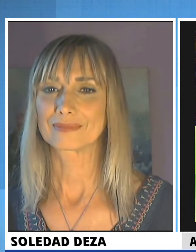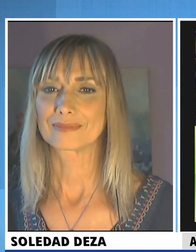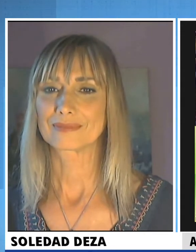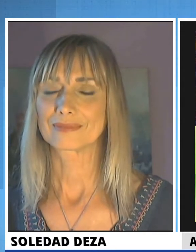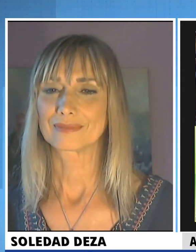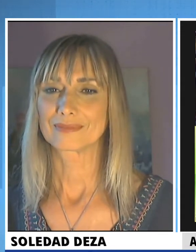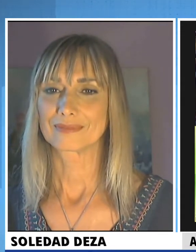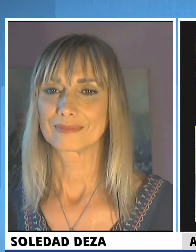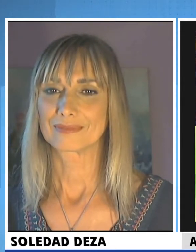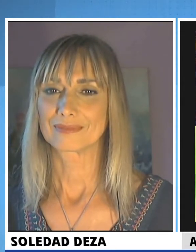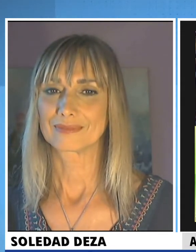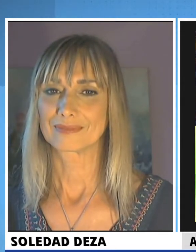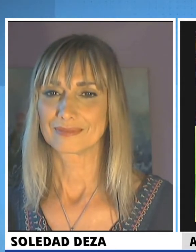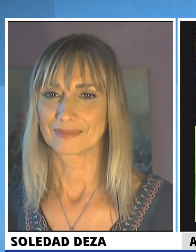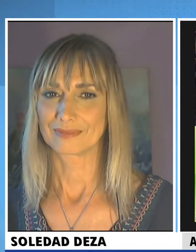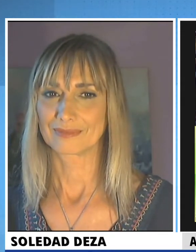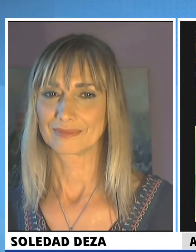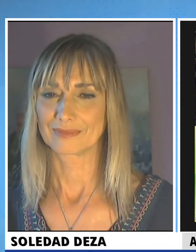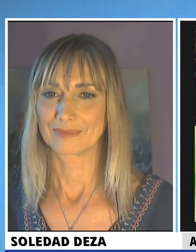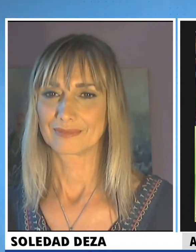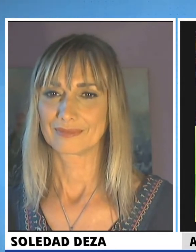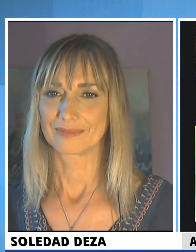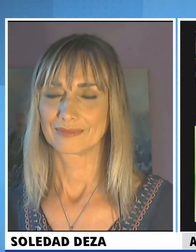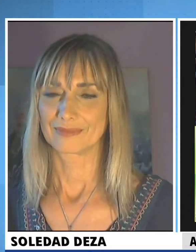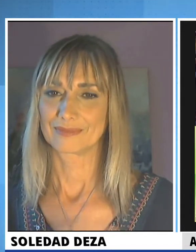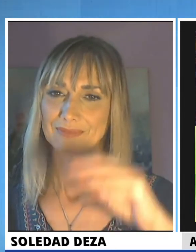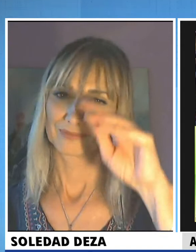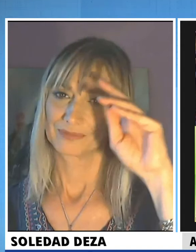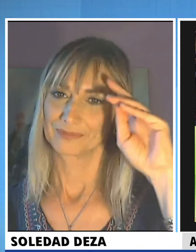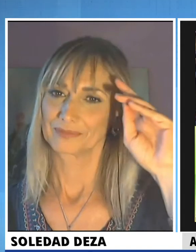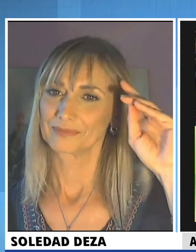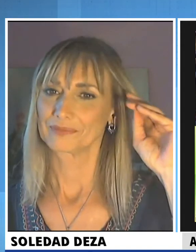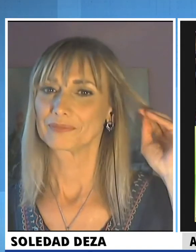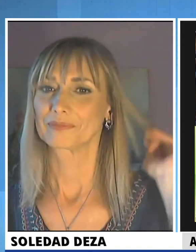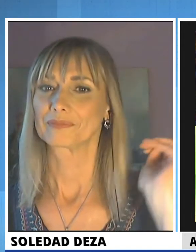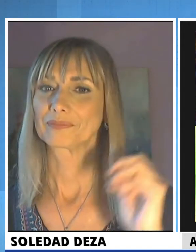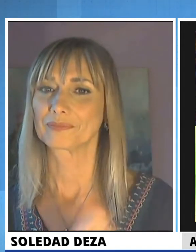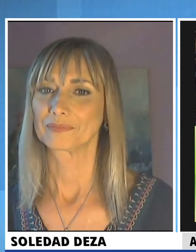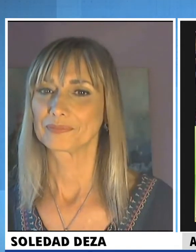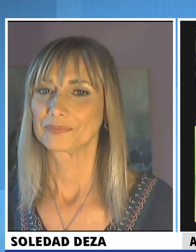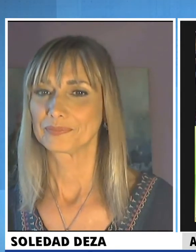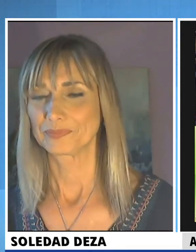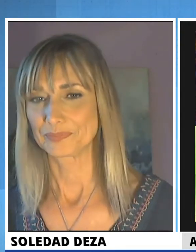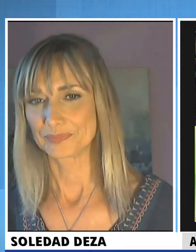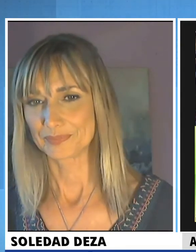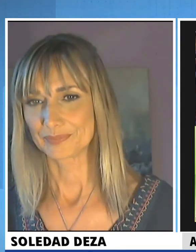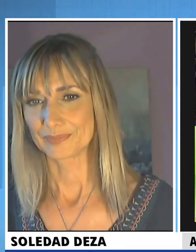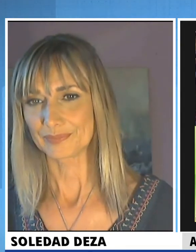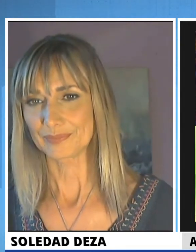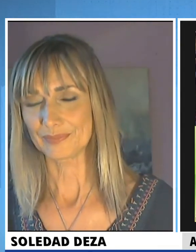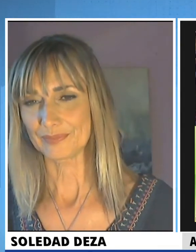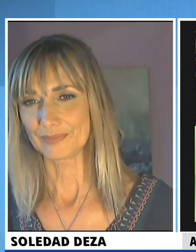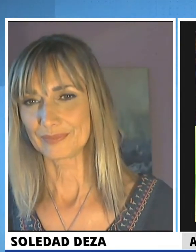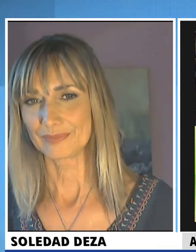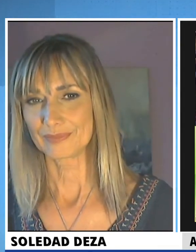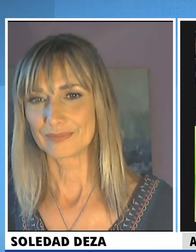celebro doblemente. Y después, un poco lo que yo resalté es que por ahí tenemos que dejar de